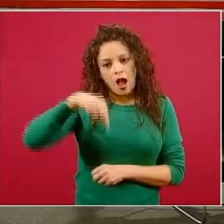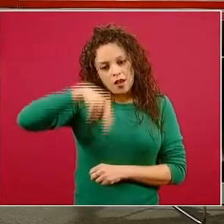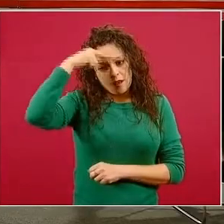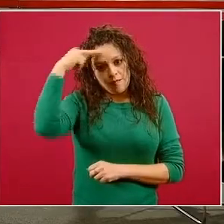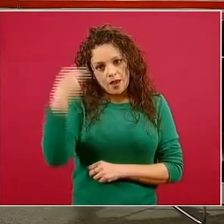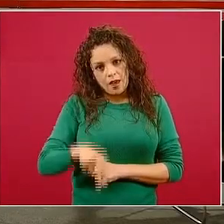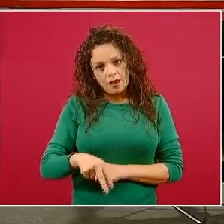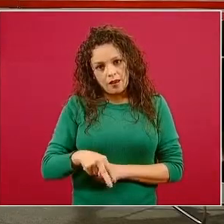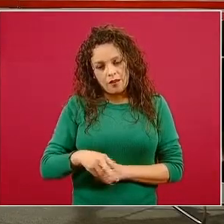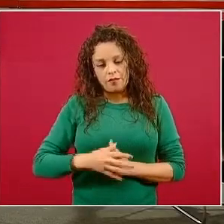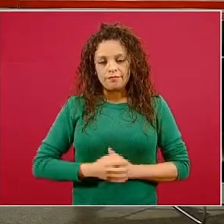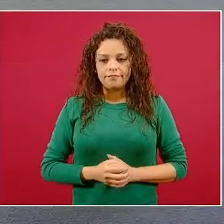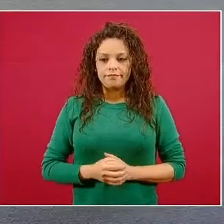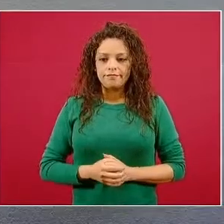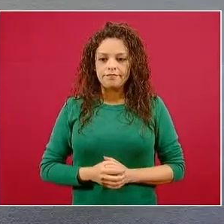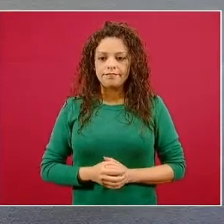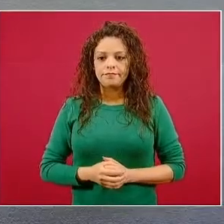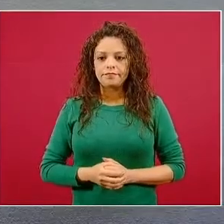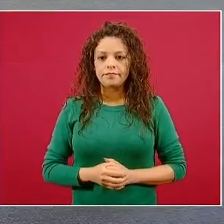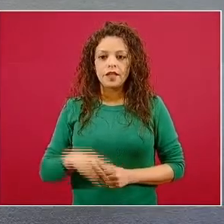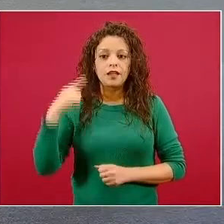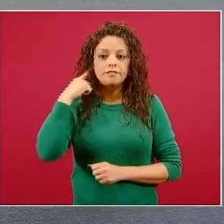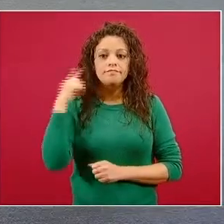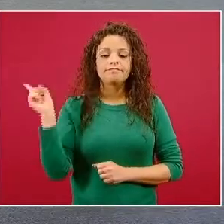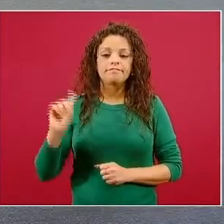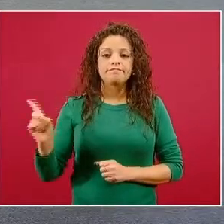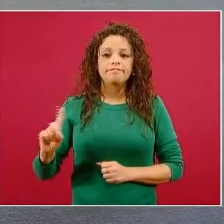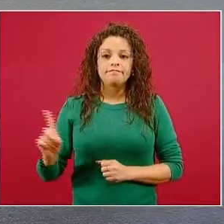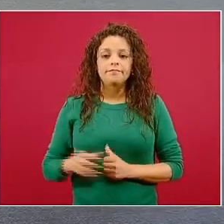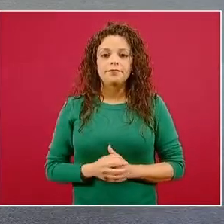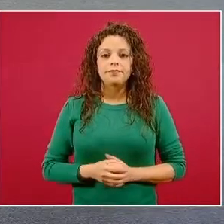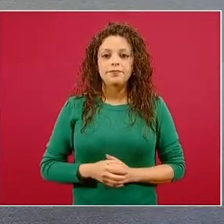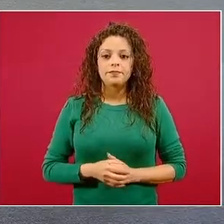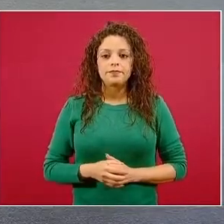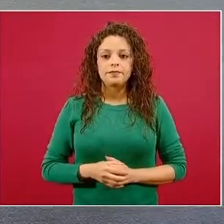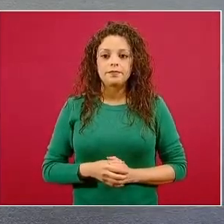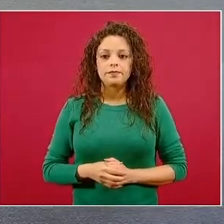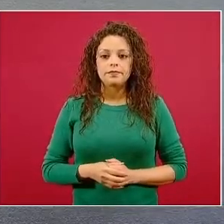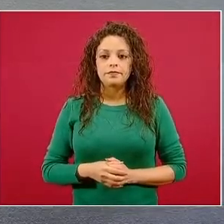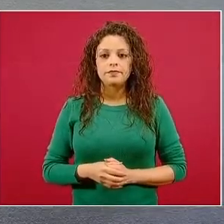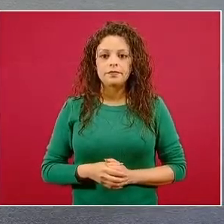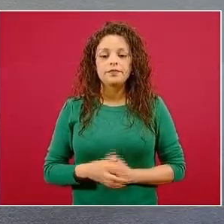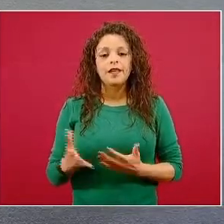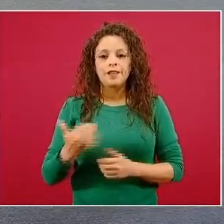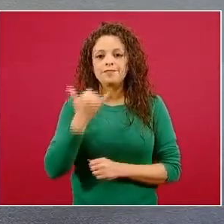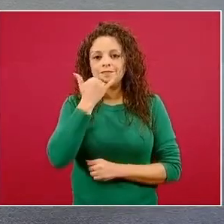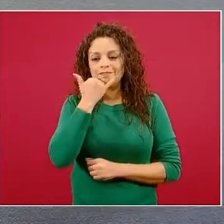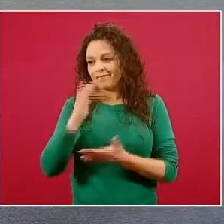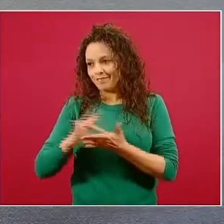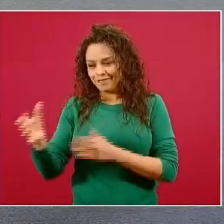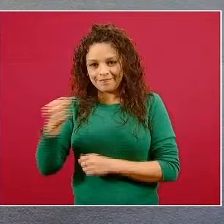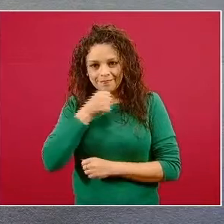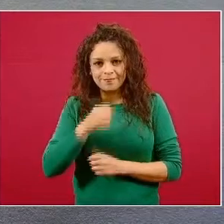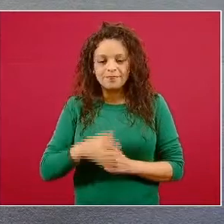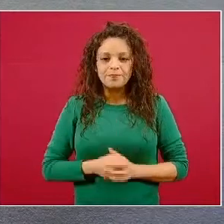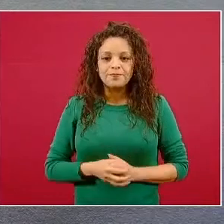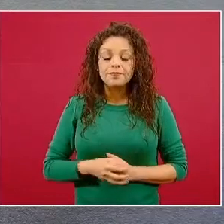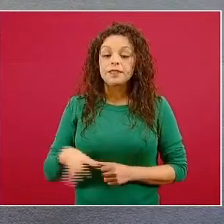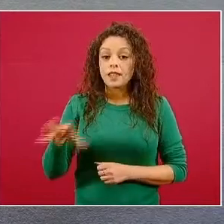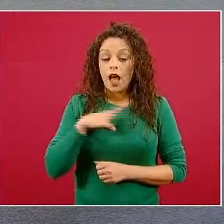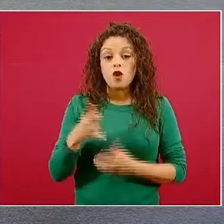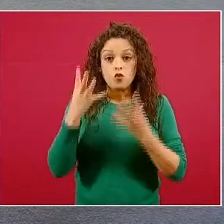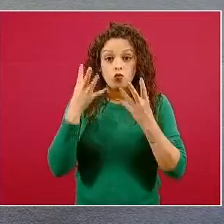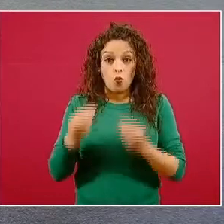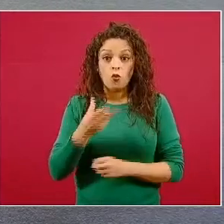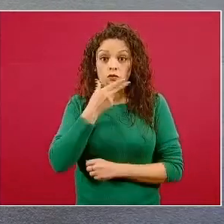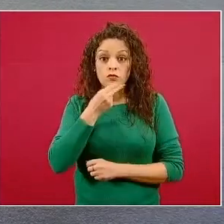También conocido, esto no tiene que ver con las generaciones nuevas. Perdón, gracias. Que hay muchos hombres